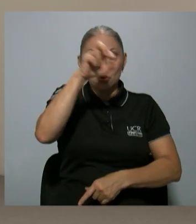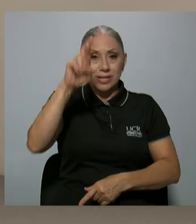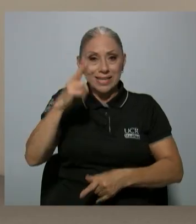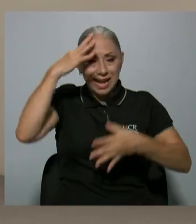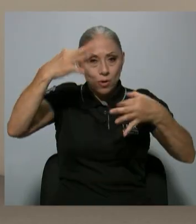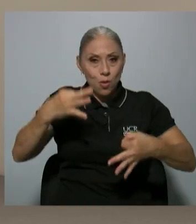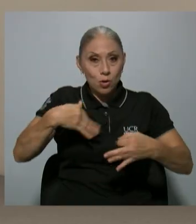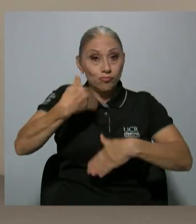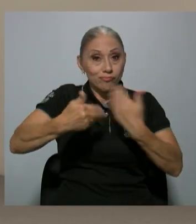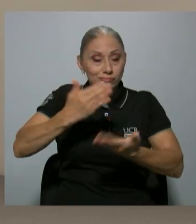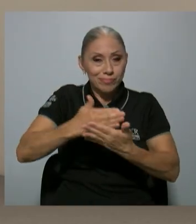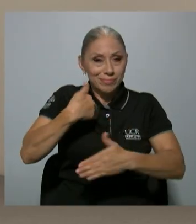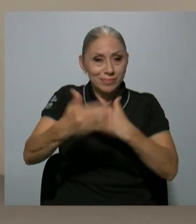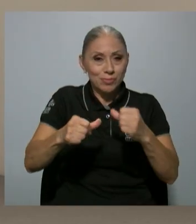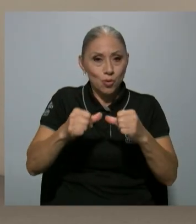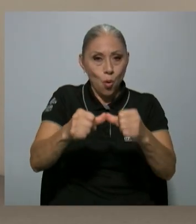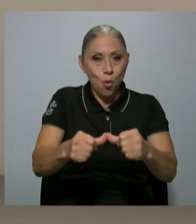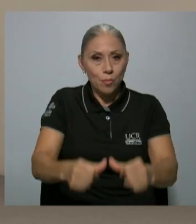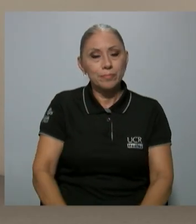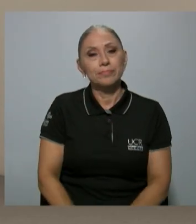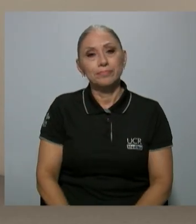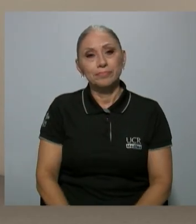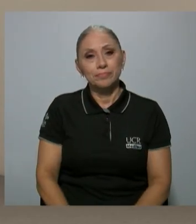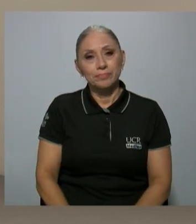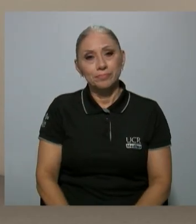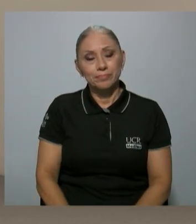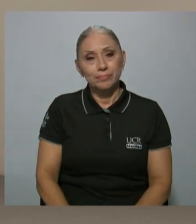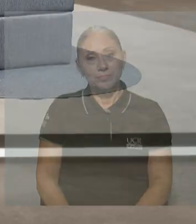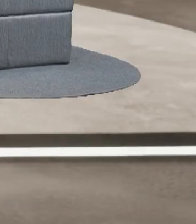pausa. Ya venimos con más.